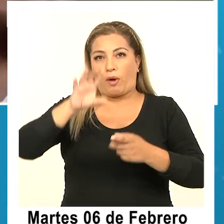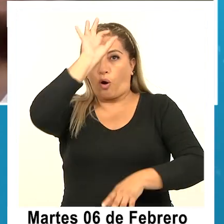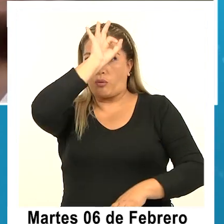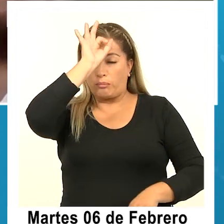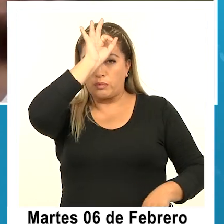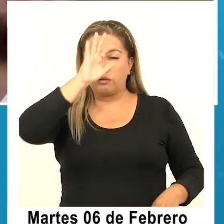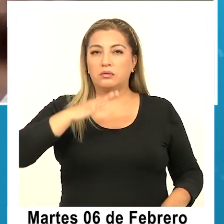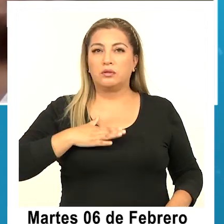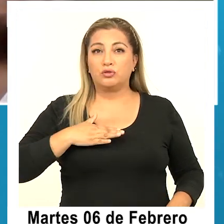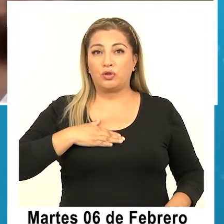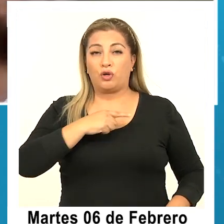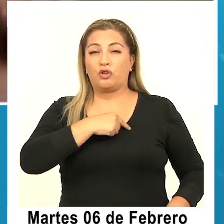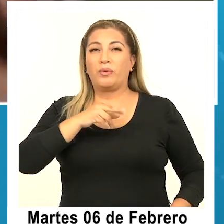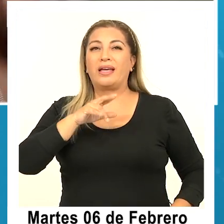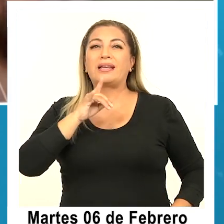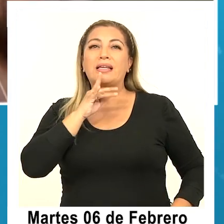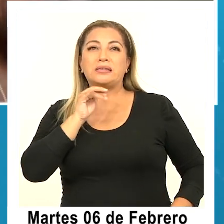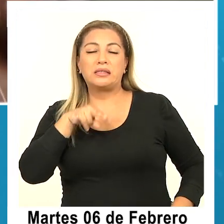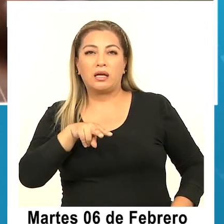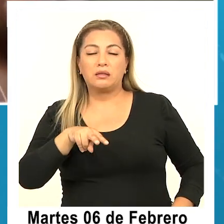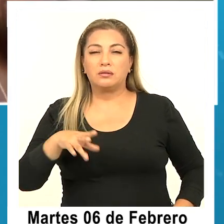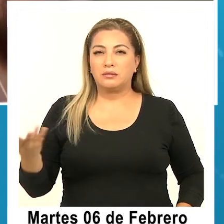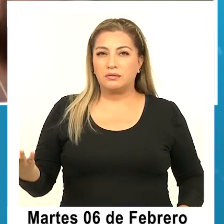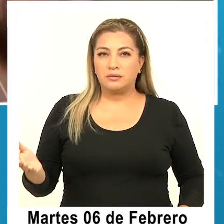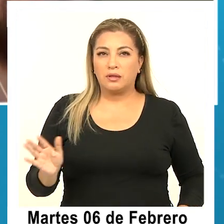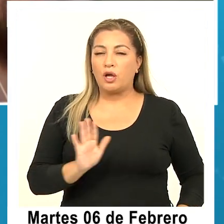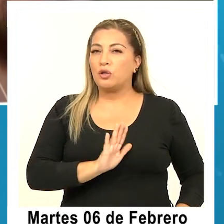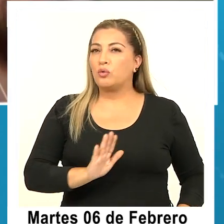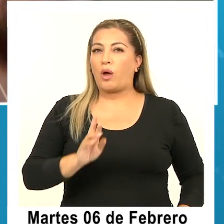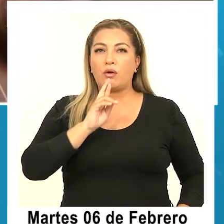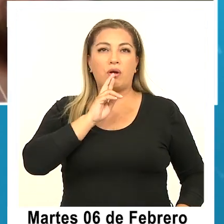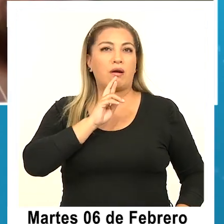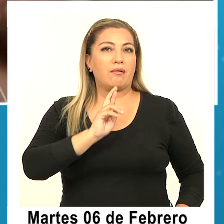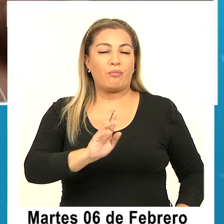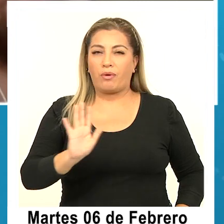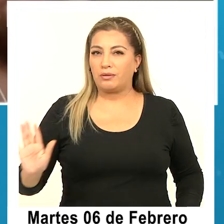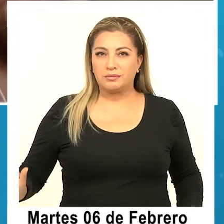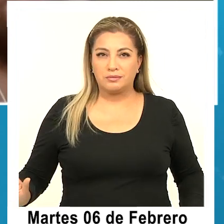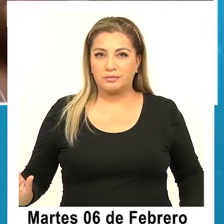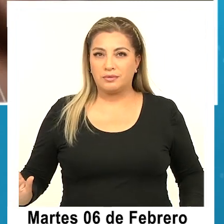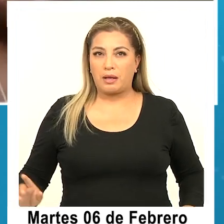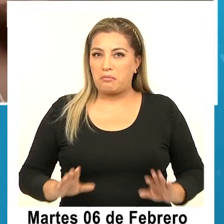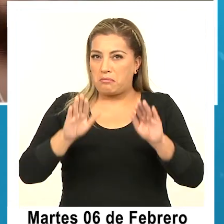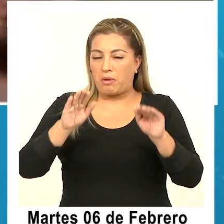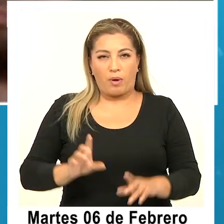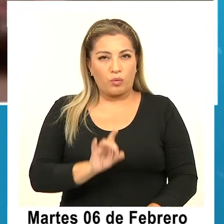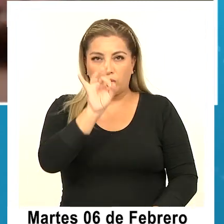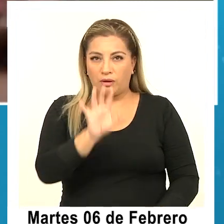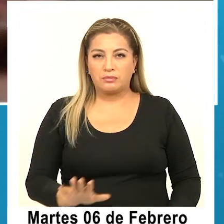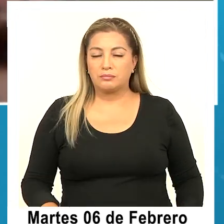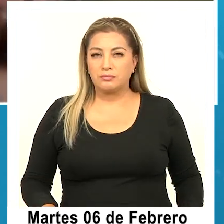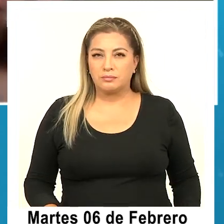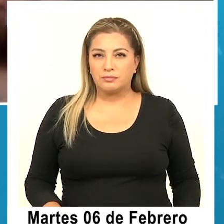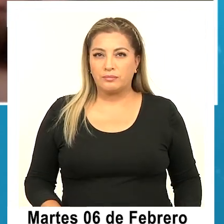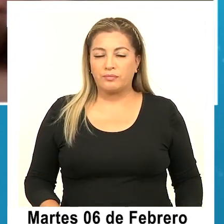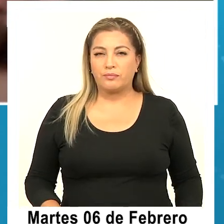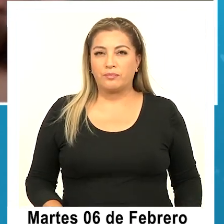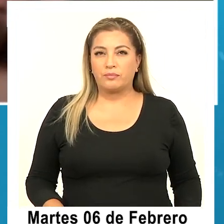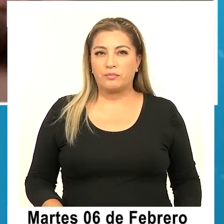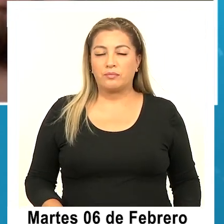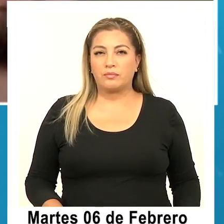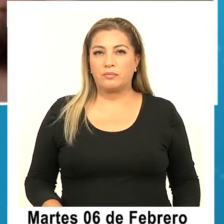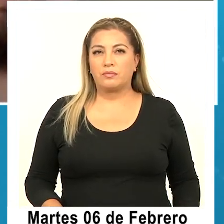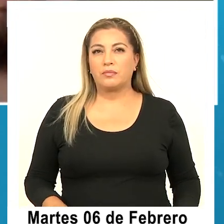¿Mm? Cristian Zamorano, estimo ¿Mm? que no hay otra respuesta posible a corto plazo que la represión. Ya. Ahora, la